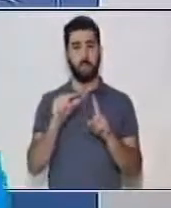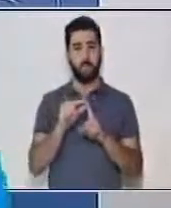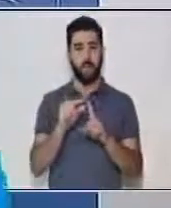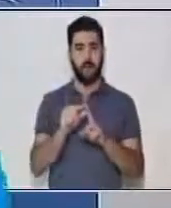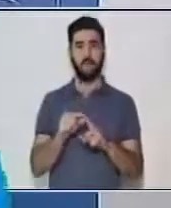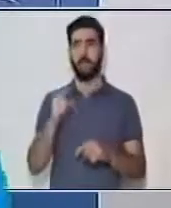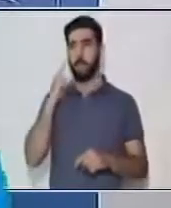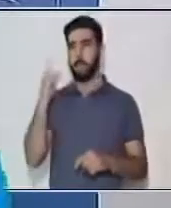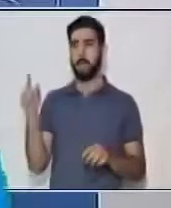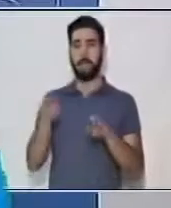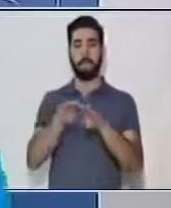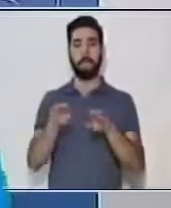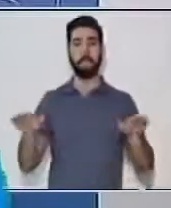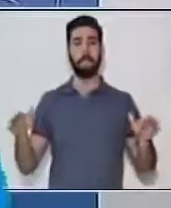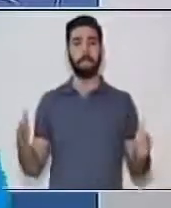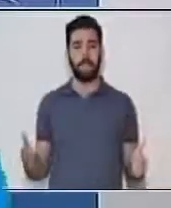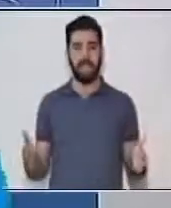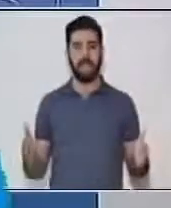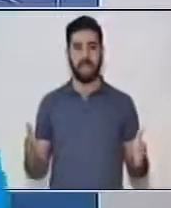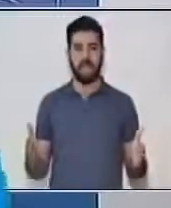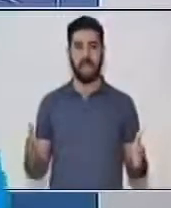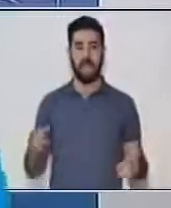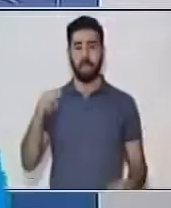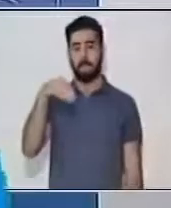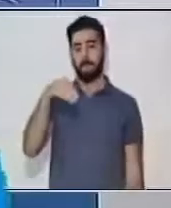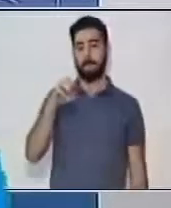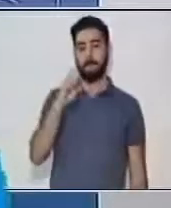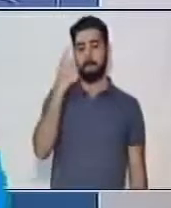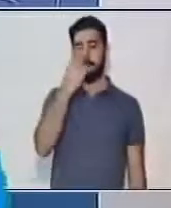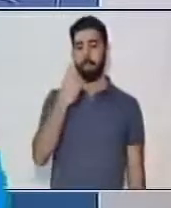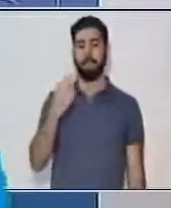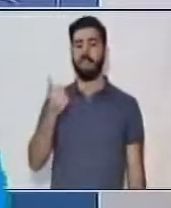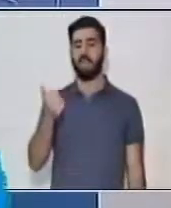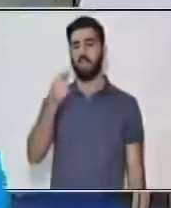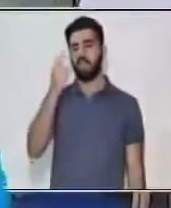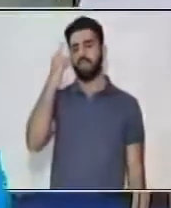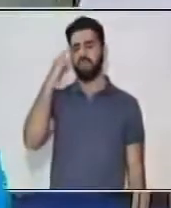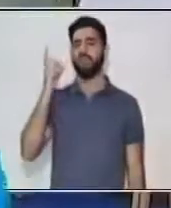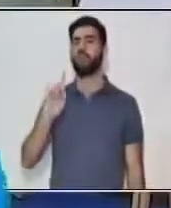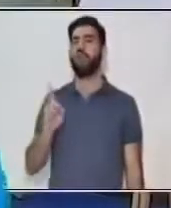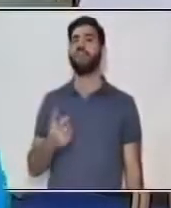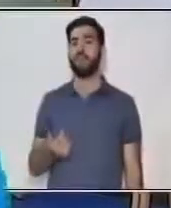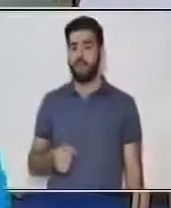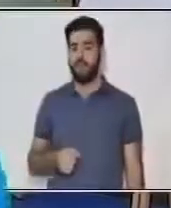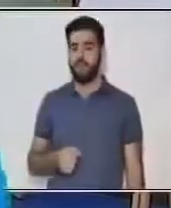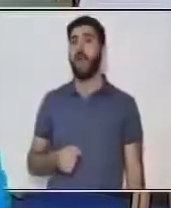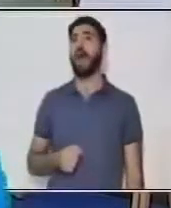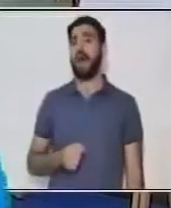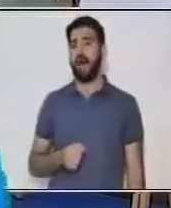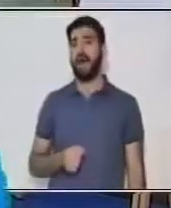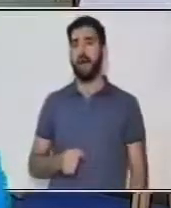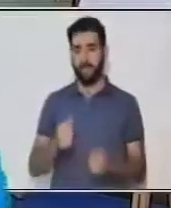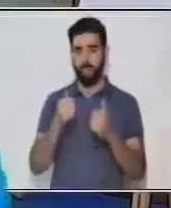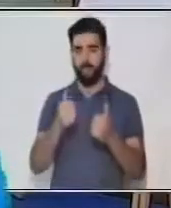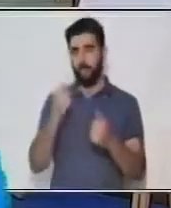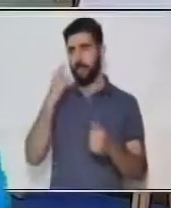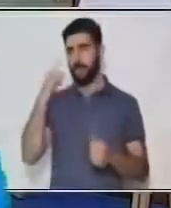mesa. ¿Mesa será sustantivo propio o sustantivo común? Muy bien, mesa es